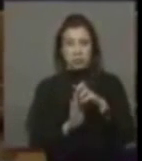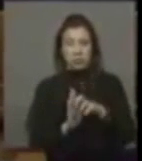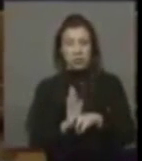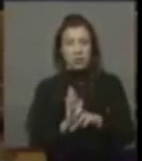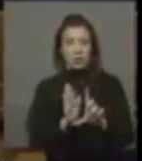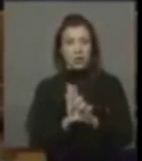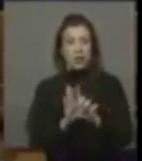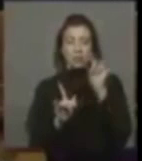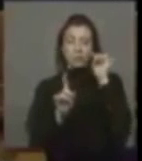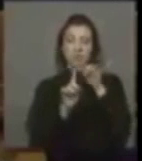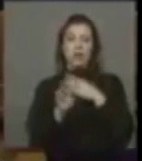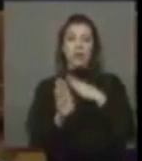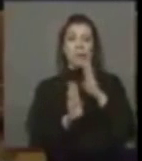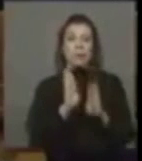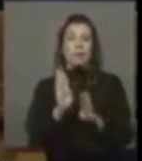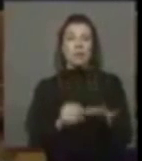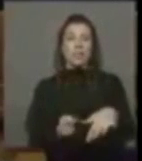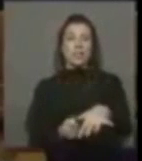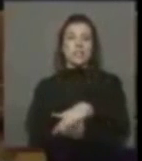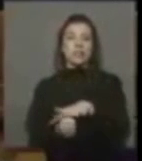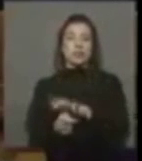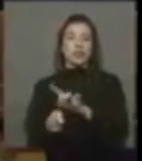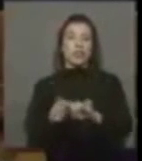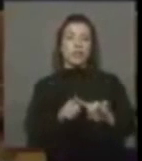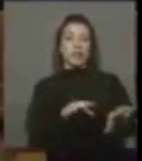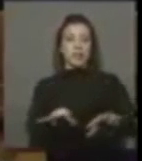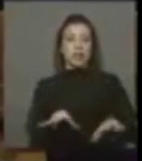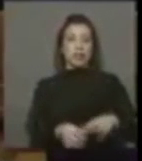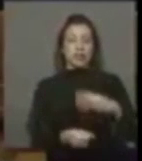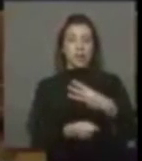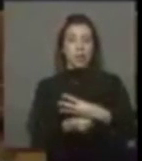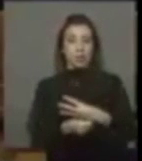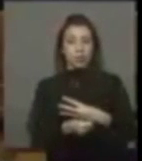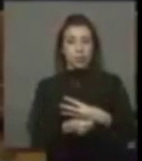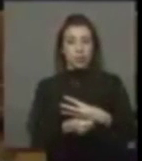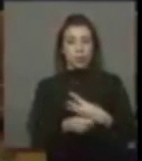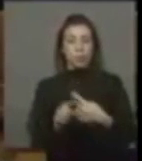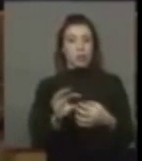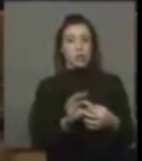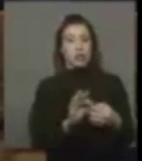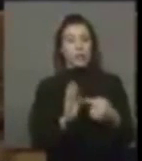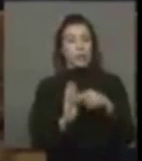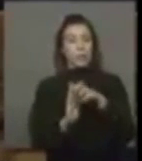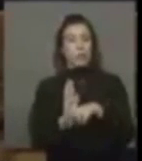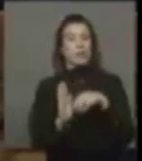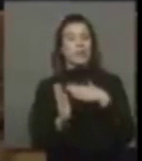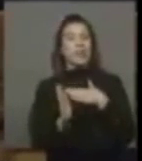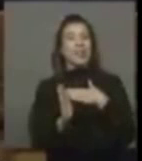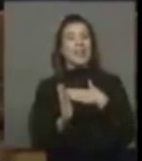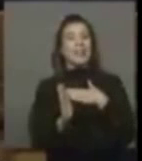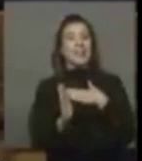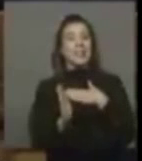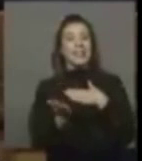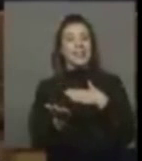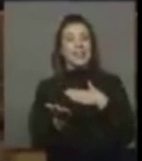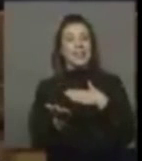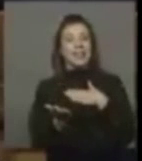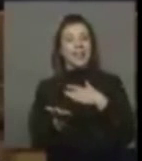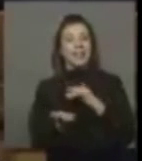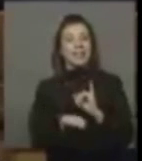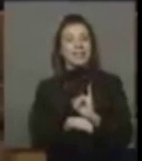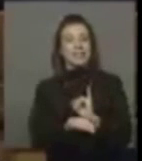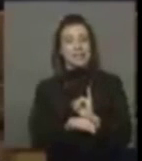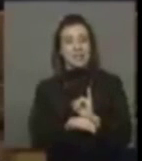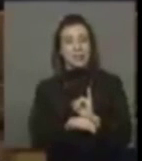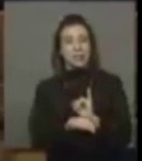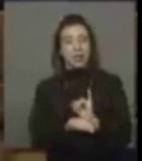que apunten a proteger la situación de diferentes ámbitos del adulto mayor y por lo tanto lo que busca este proyecto de acuerdo es que la